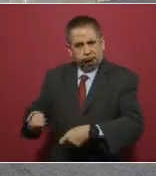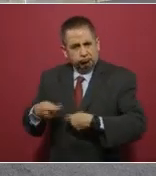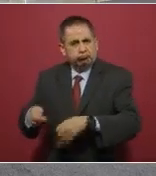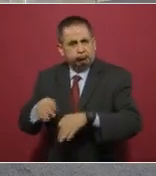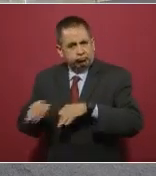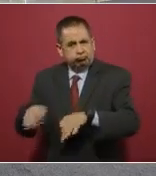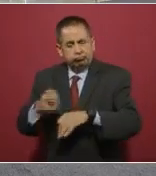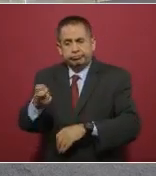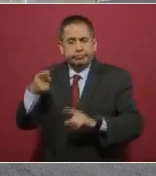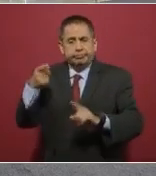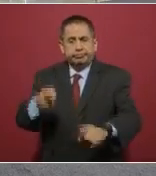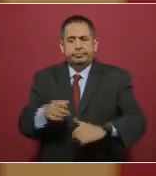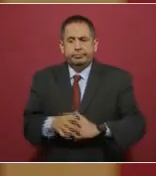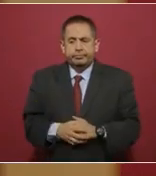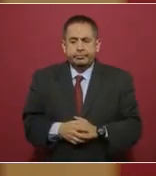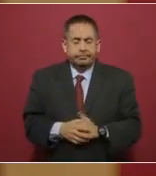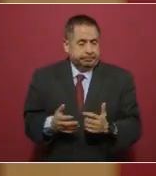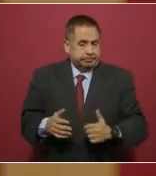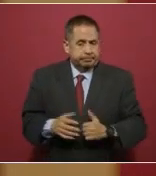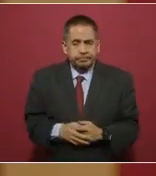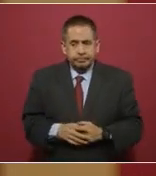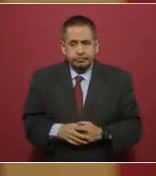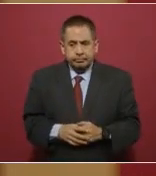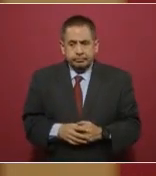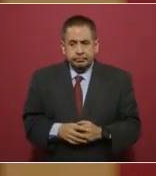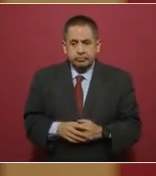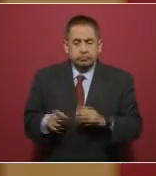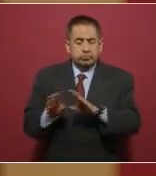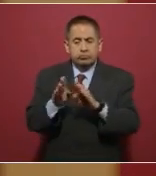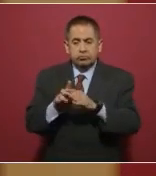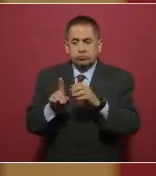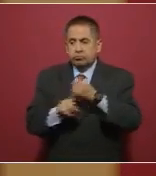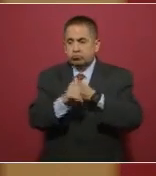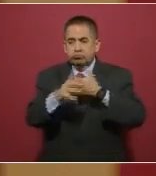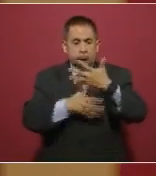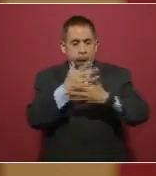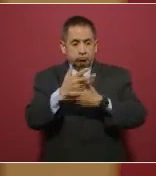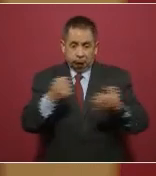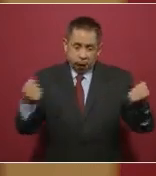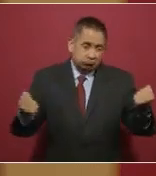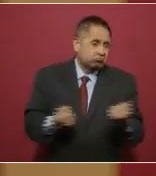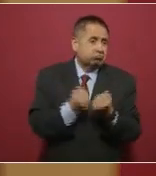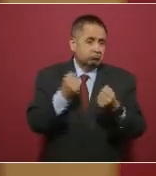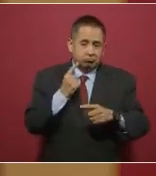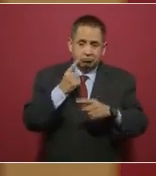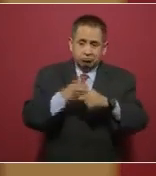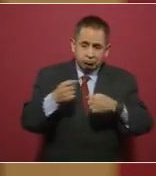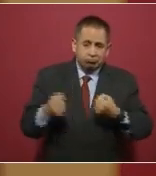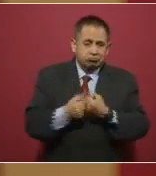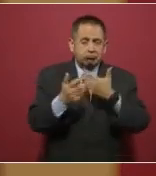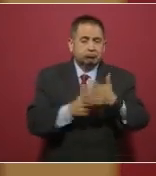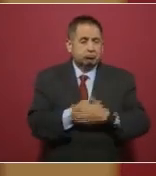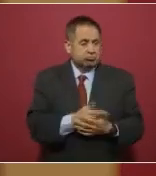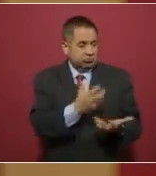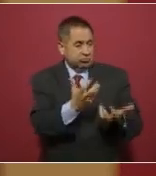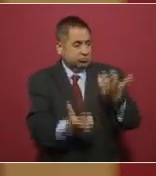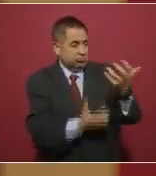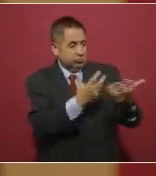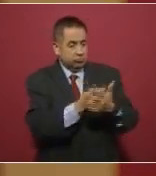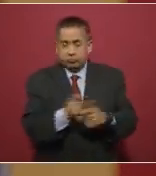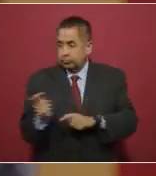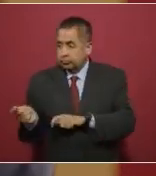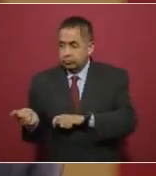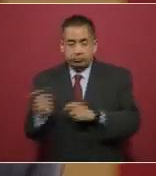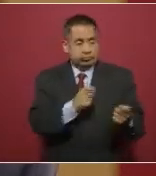el problema. No se puede enfrentar la violencia con la violencia, no se puede apagar el fuego con el fuego, no se